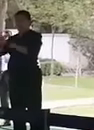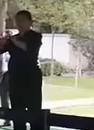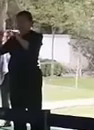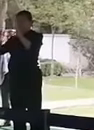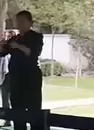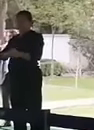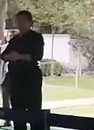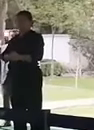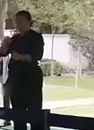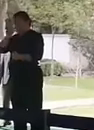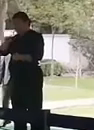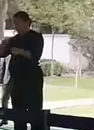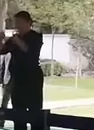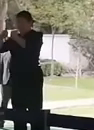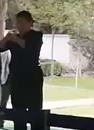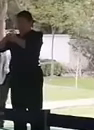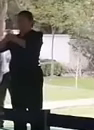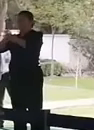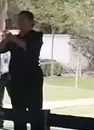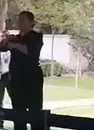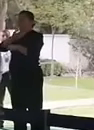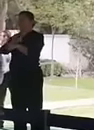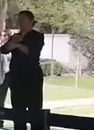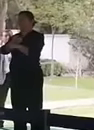visita aquí como embajador de los Estados Unidos.